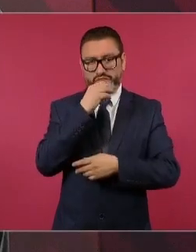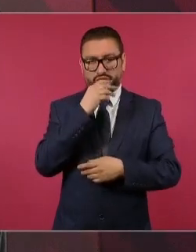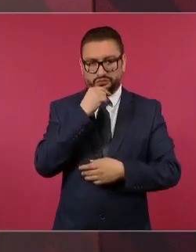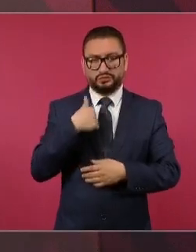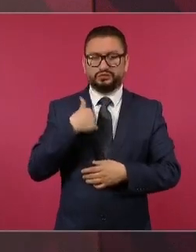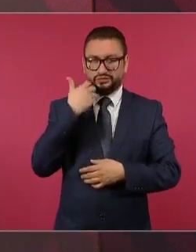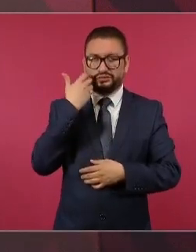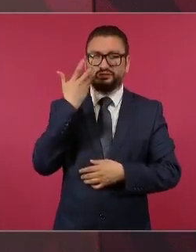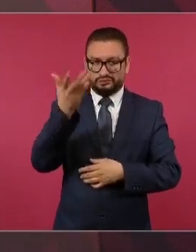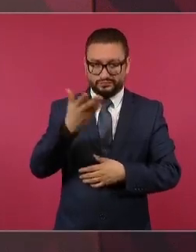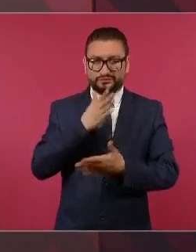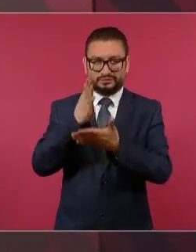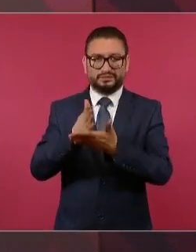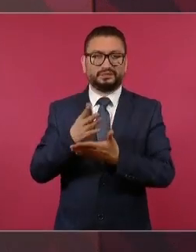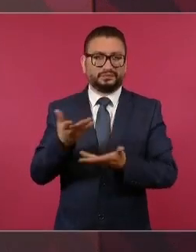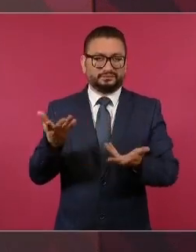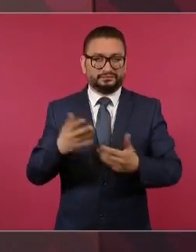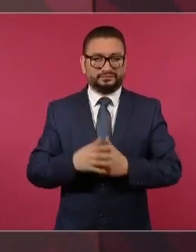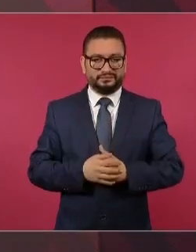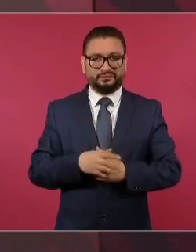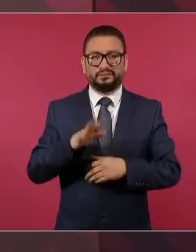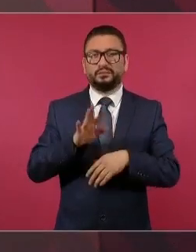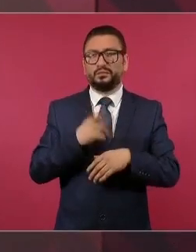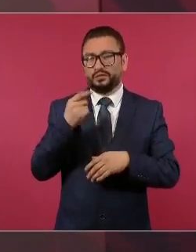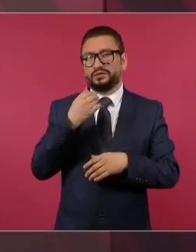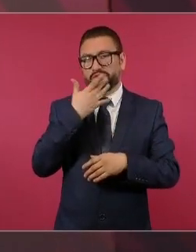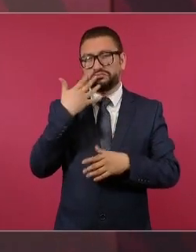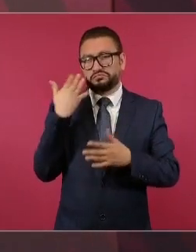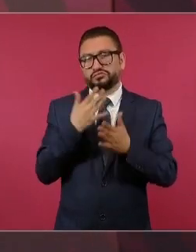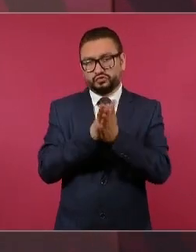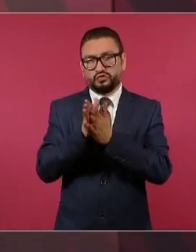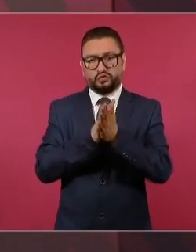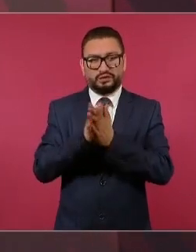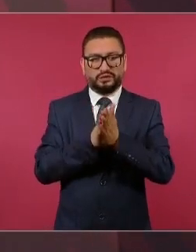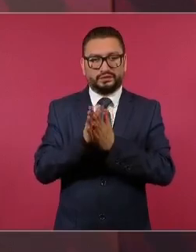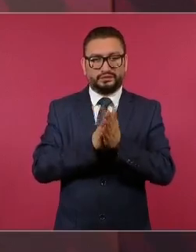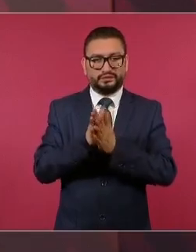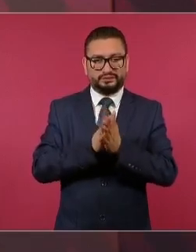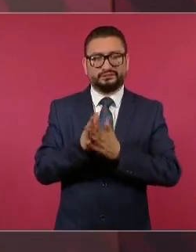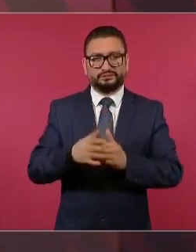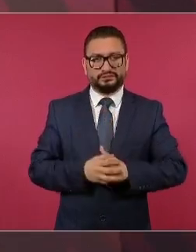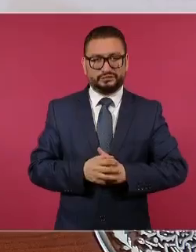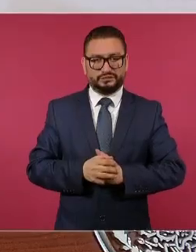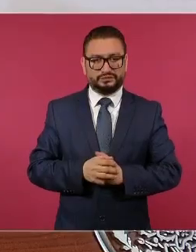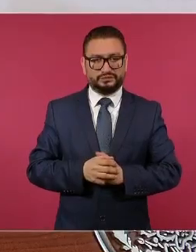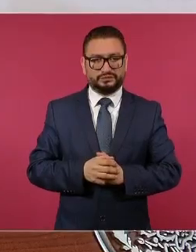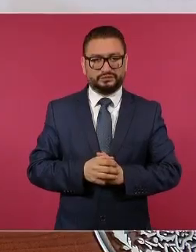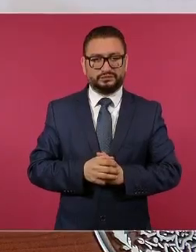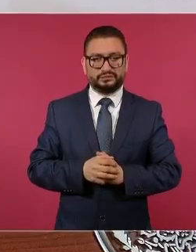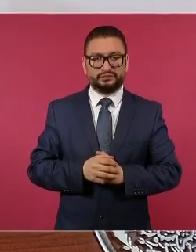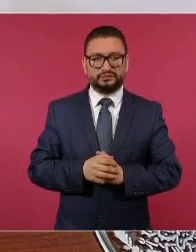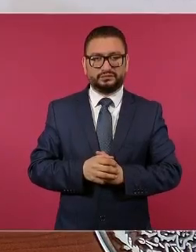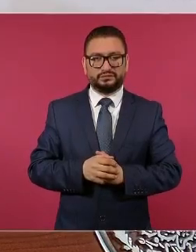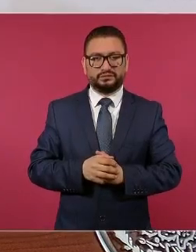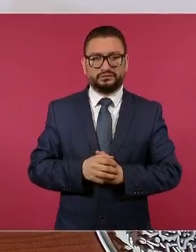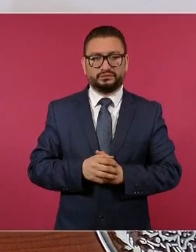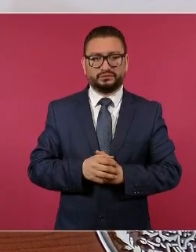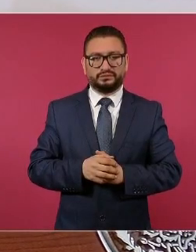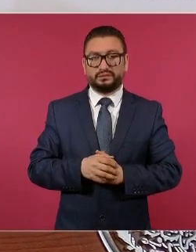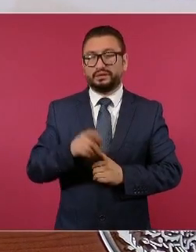Tengo ganas de ir porque están buenos los chocolates y son muy cicateros, no le traen al